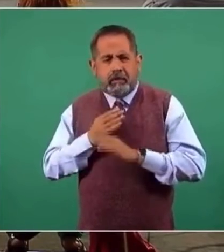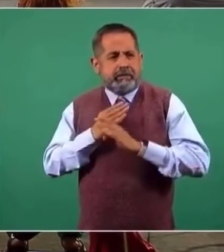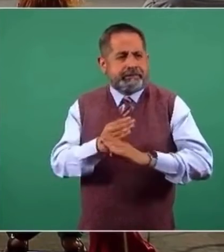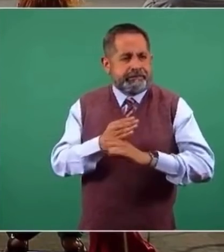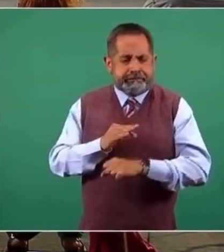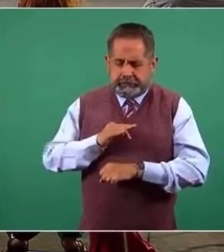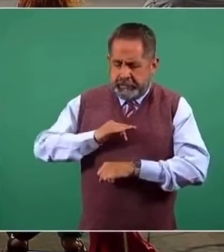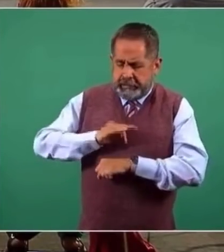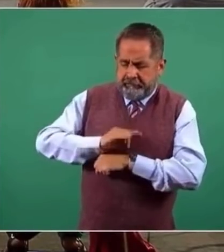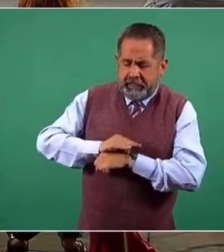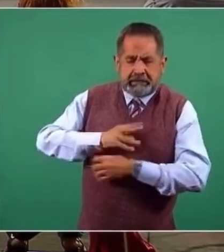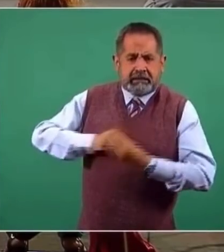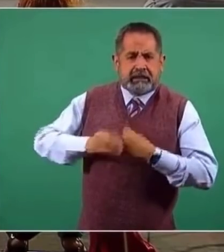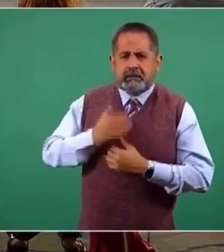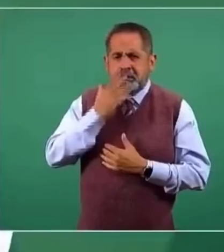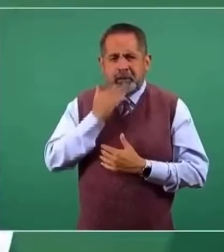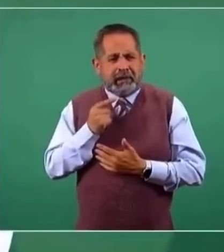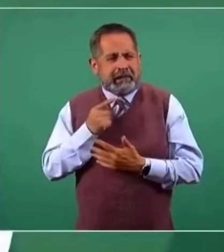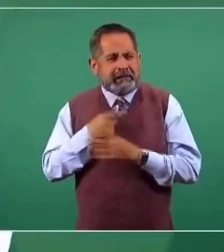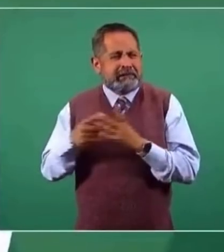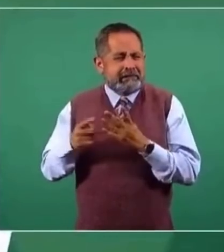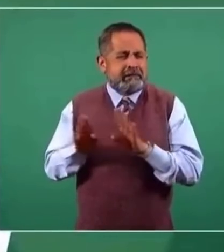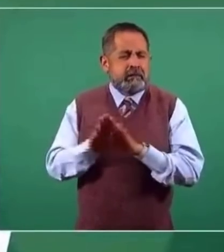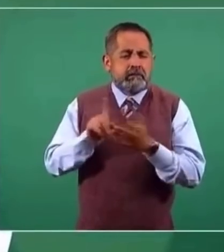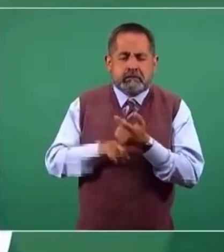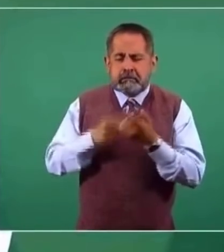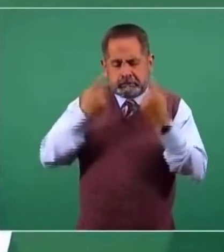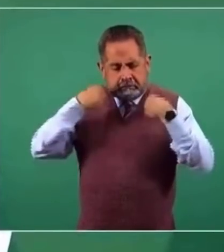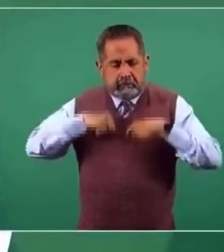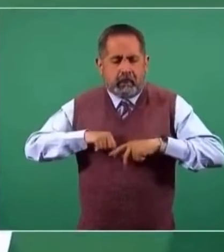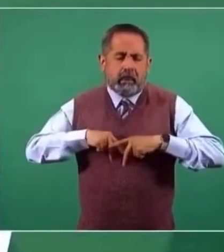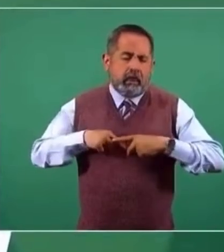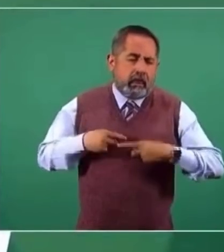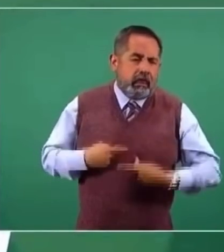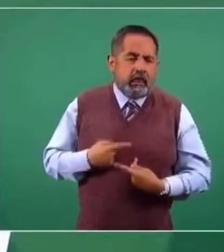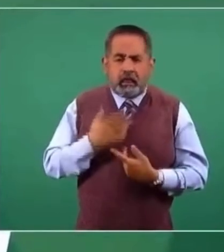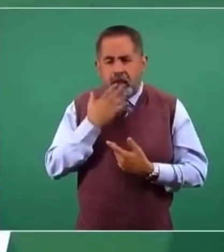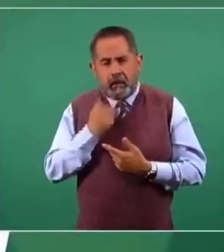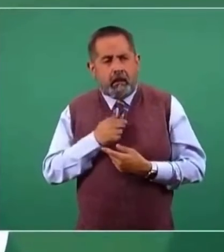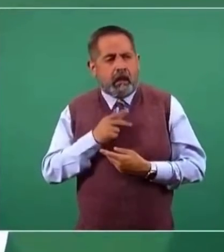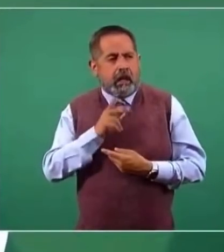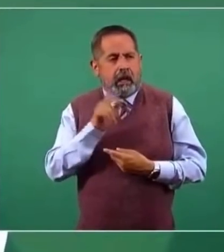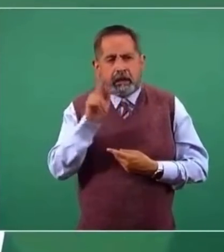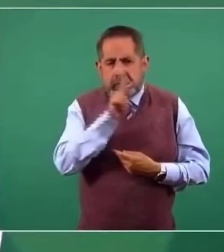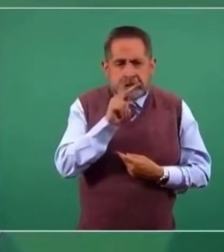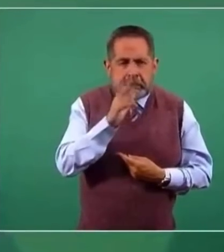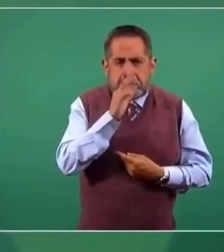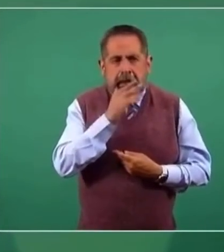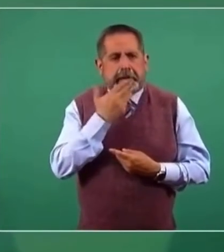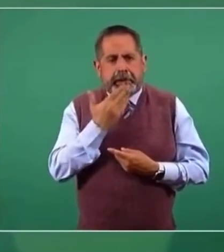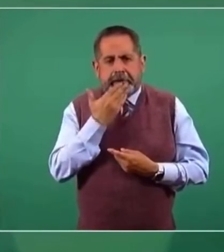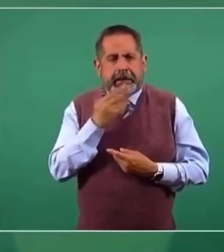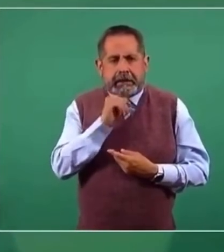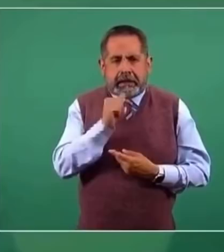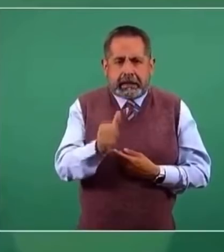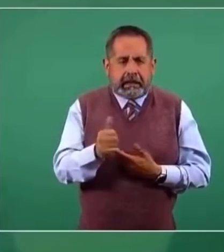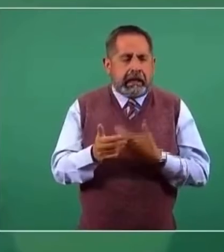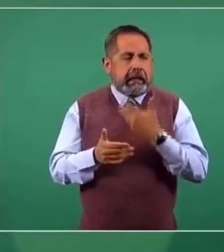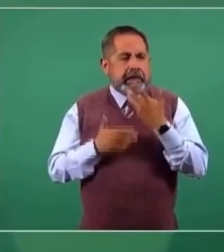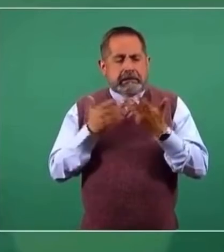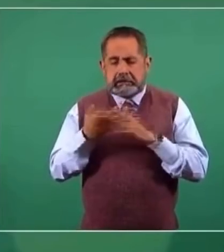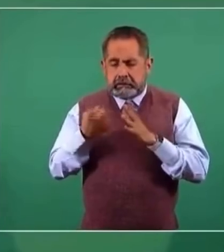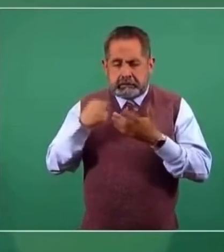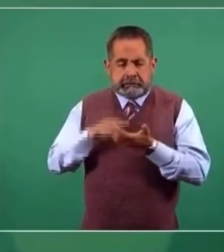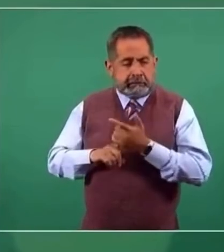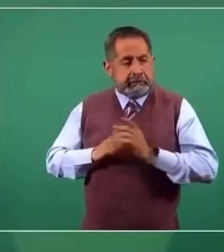enfermedad como estas que disminuye tanto la capacidad respiratoria como la respuesta del mismo